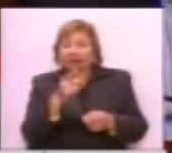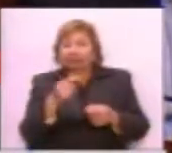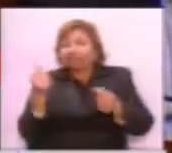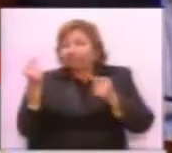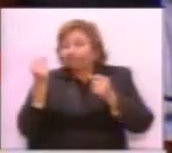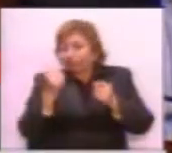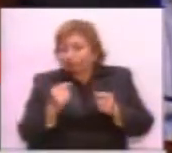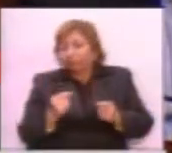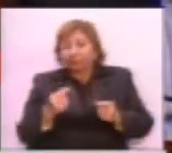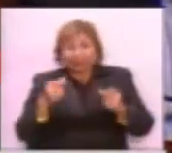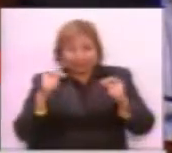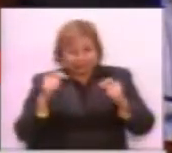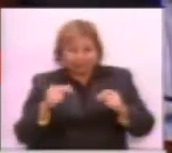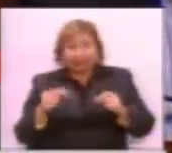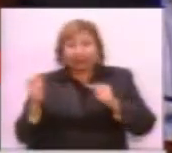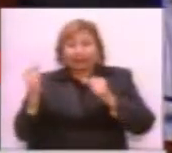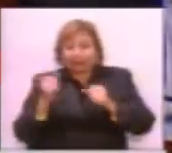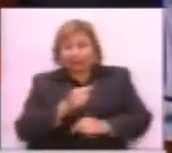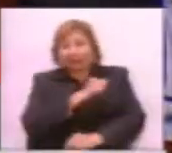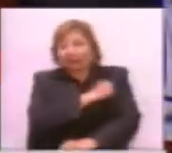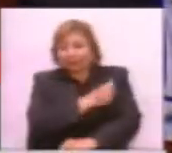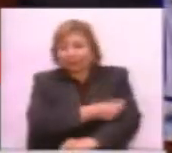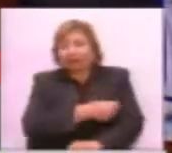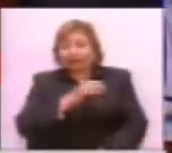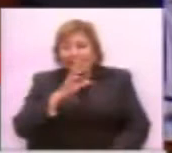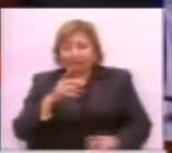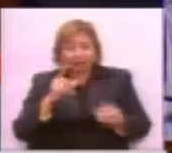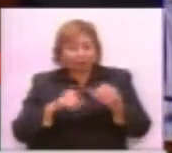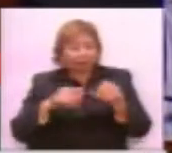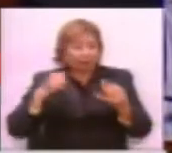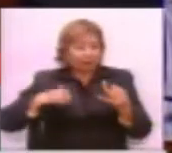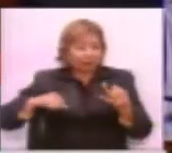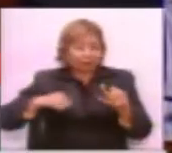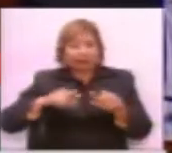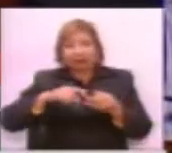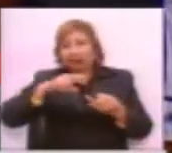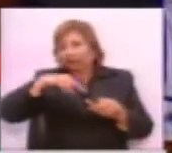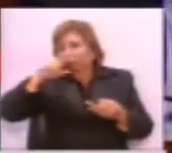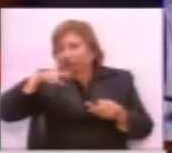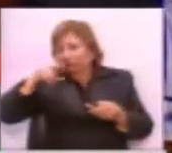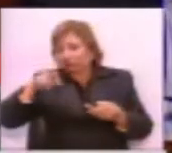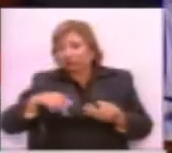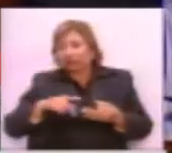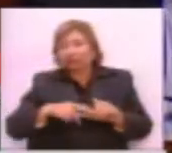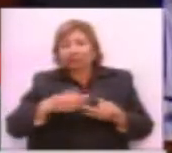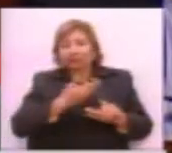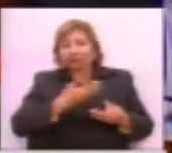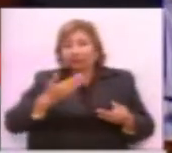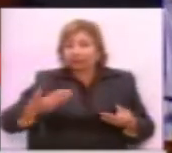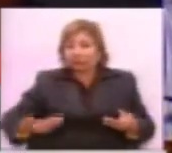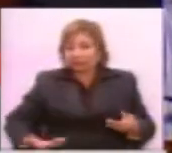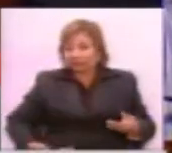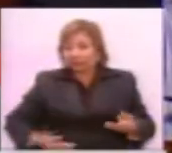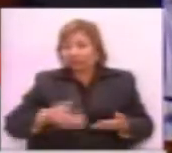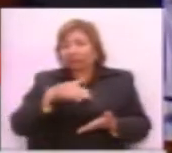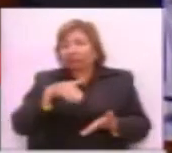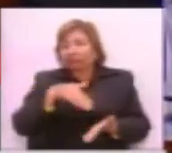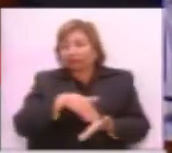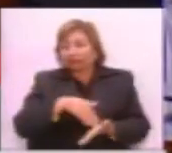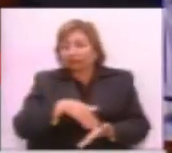poder. Hay delincuentes que están en el poder, en municipios, en regiones, y en el gobierno, a veces en el gobierno